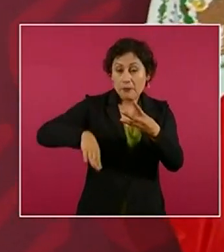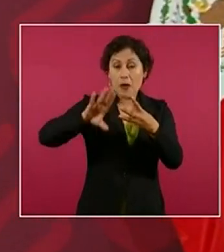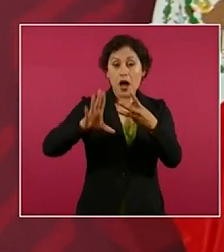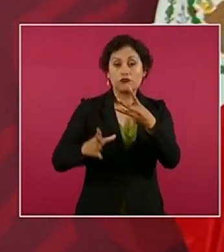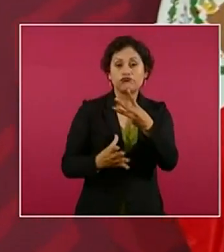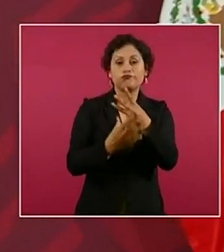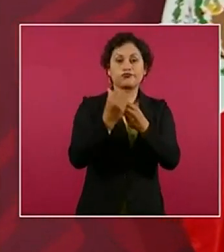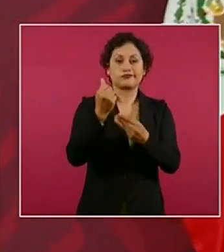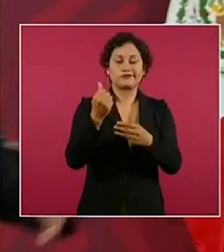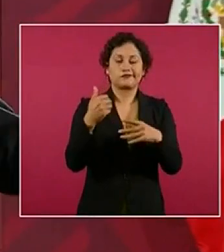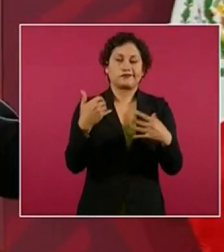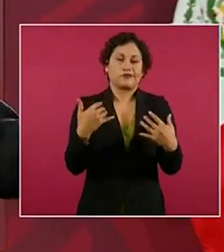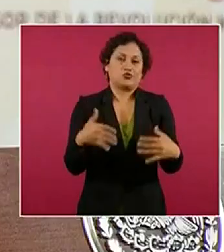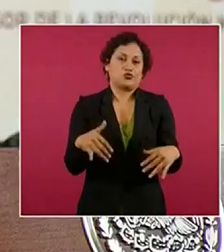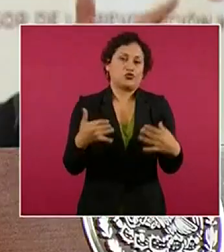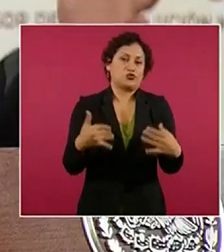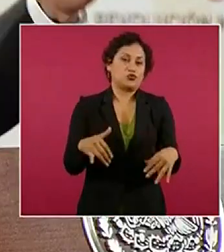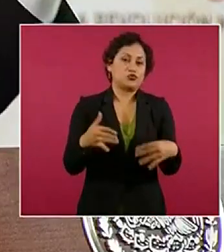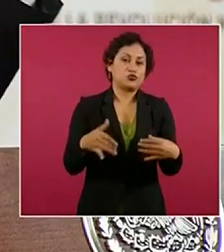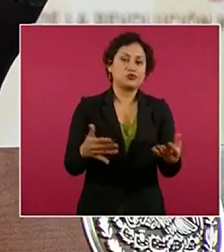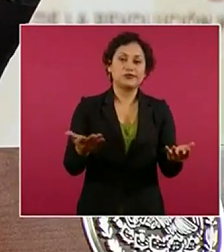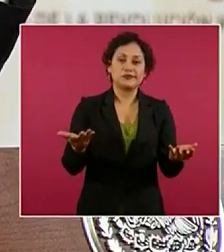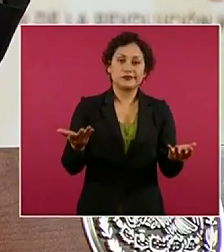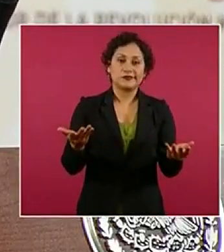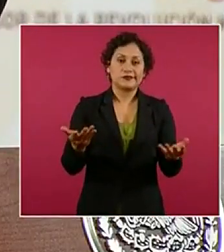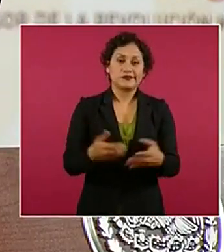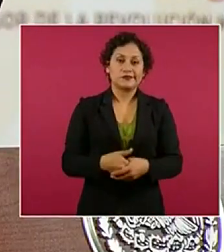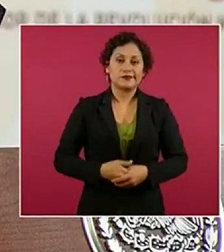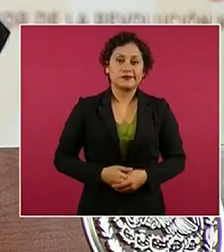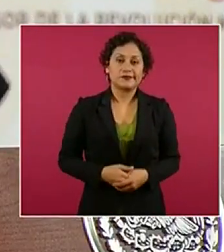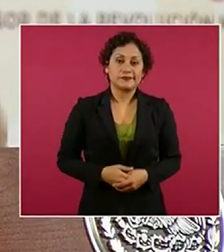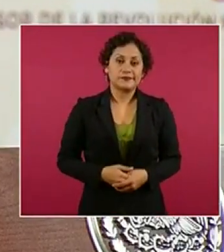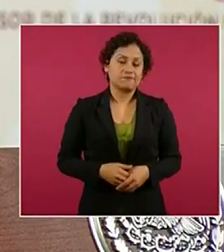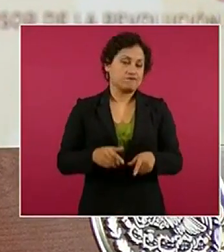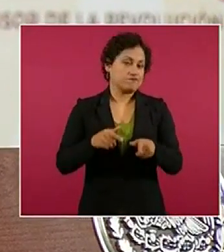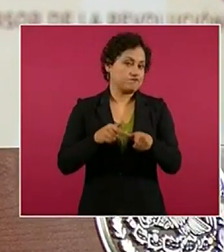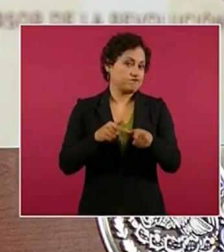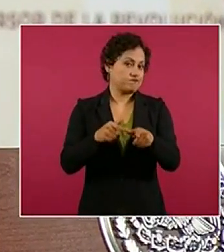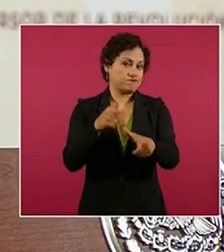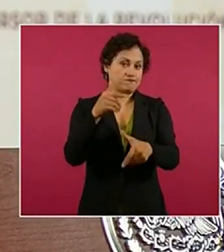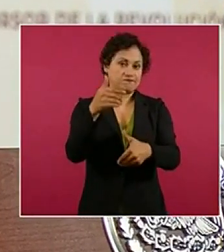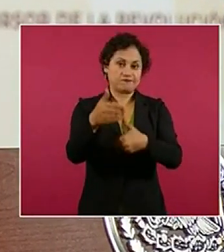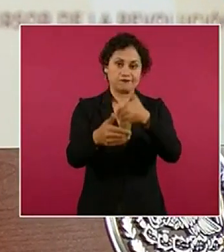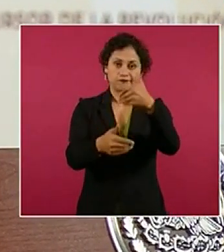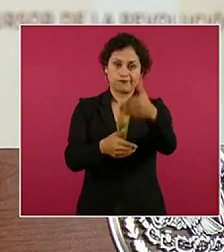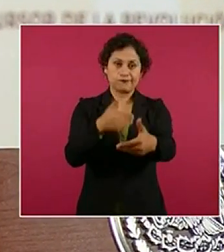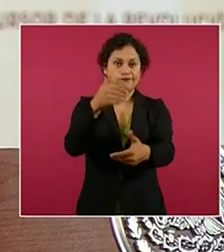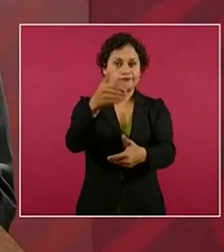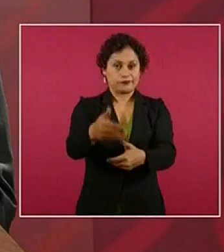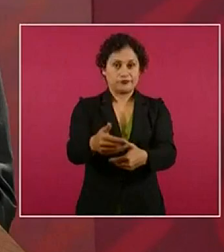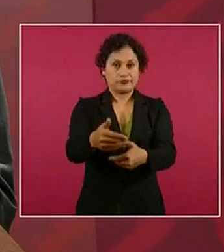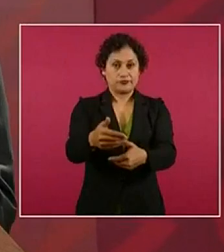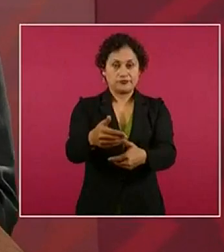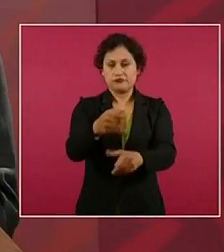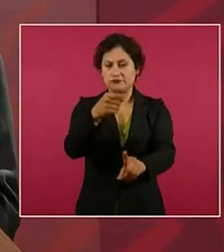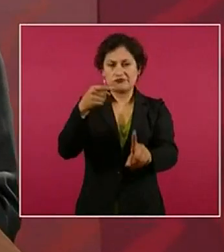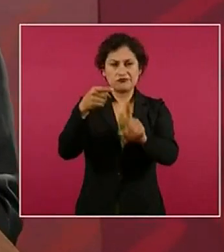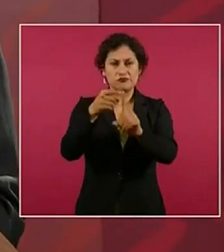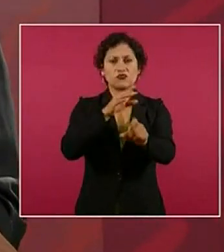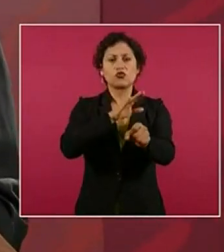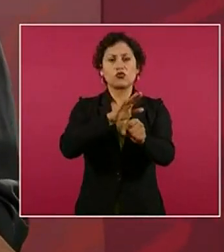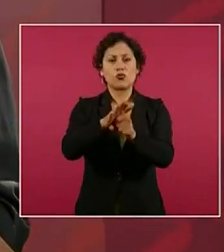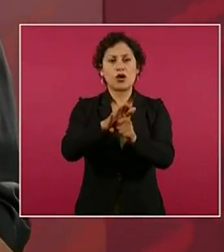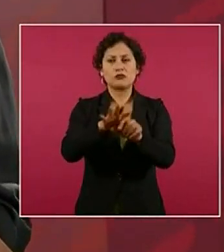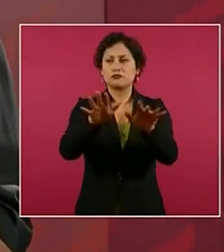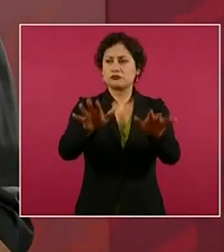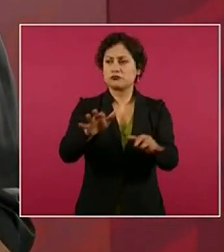no es beneficiar a México, perdón que lo diga. Los cambios que le hicieron son mero maquillaje, aunque se